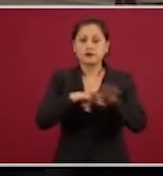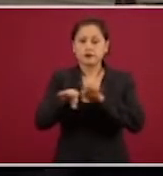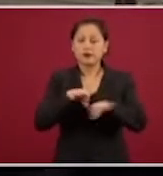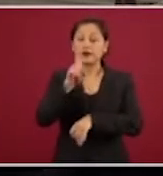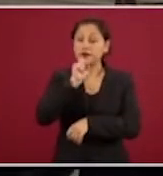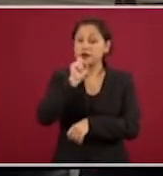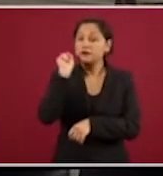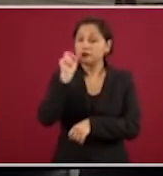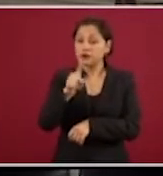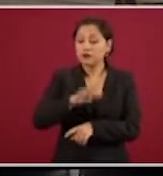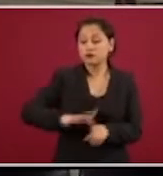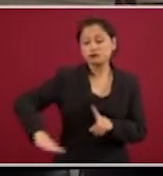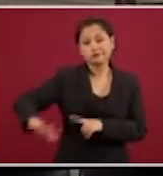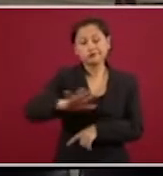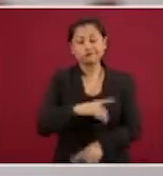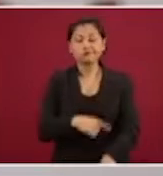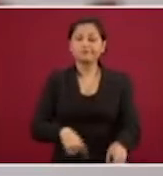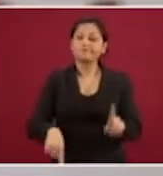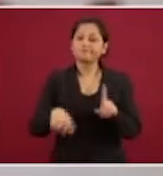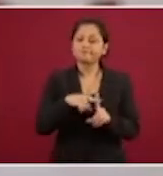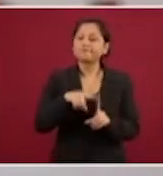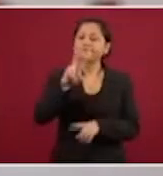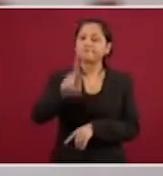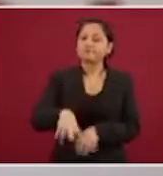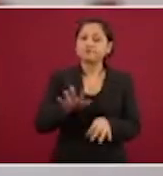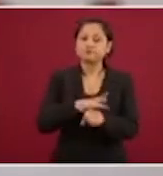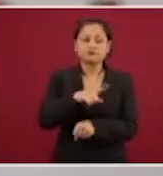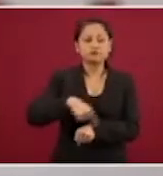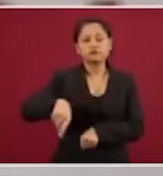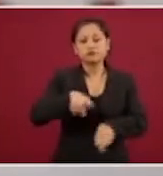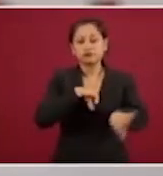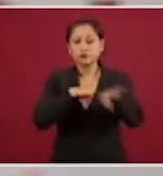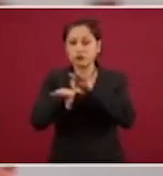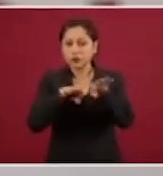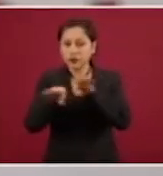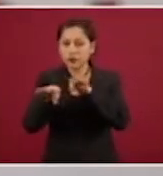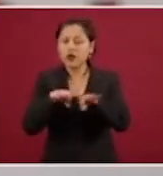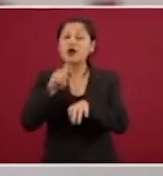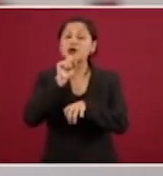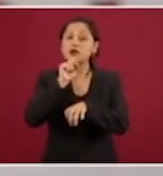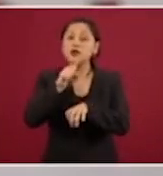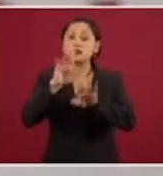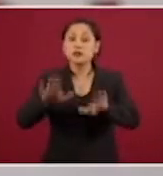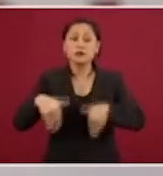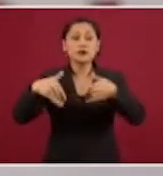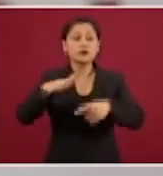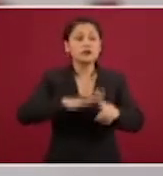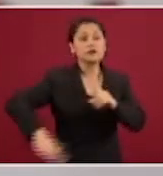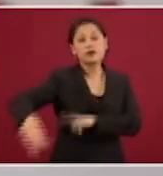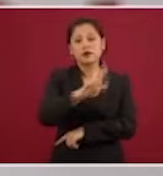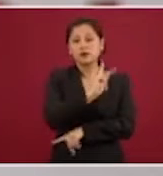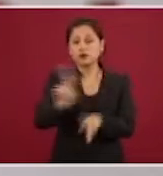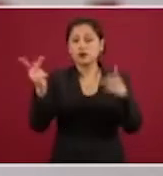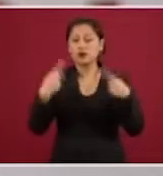sector social y desde luego también del propio gobierno y de la ciudadanía en general. Quedémonos en casa, es muy